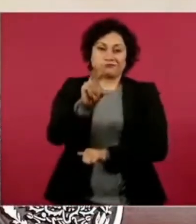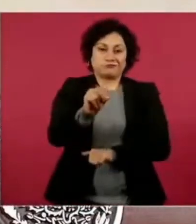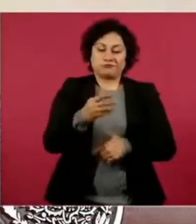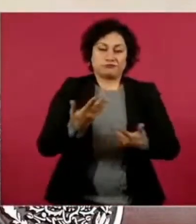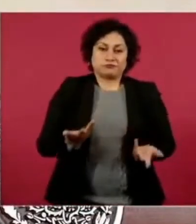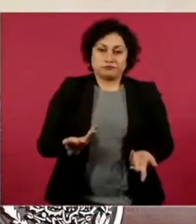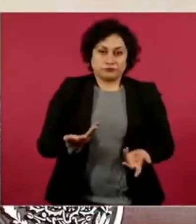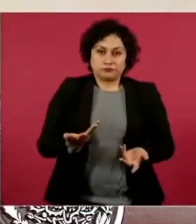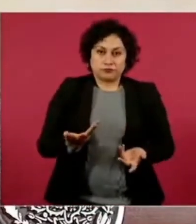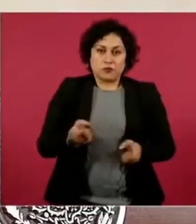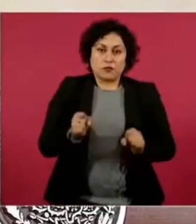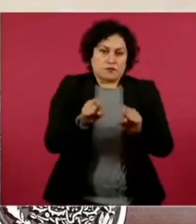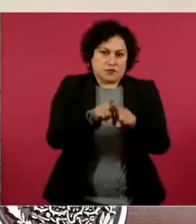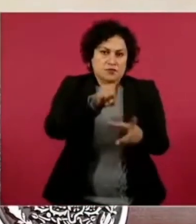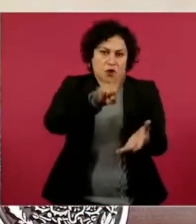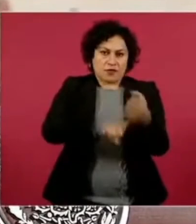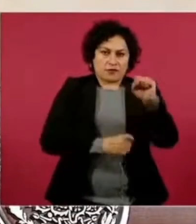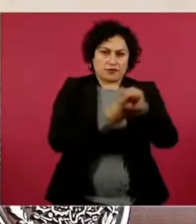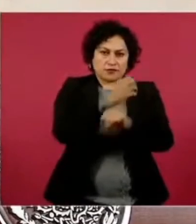civiles del Estado.